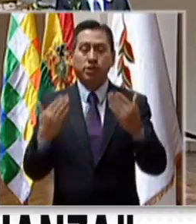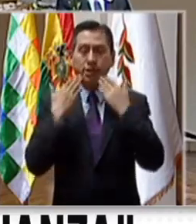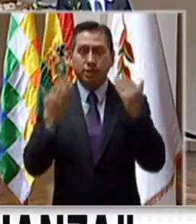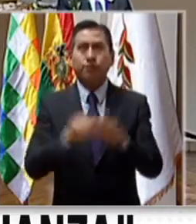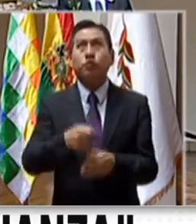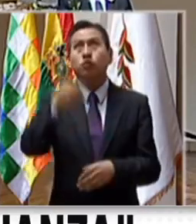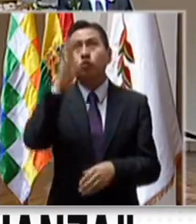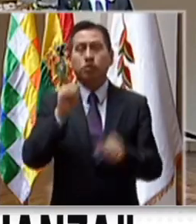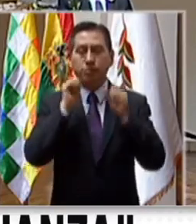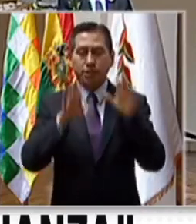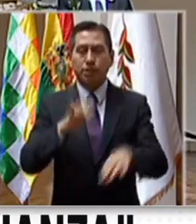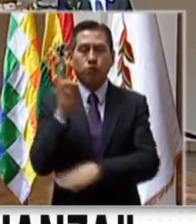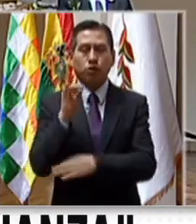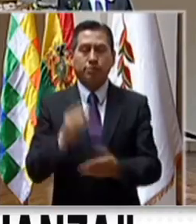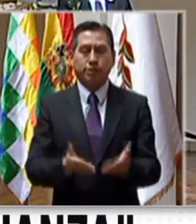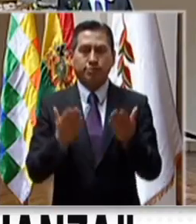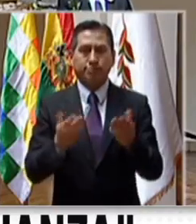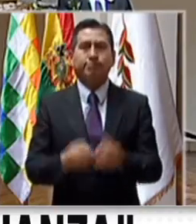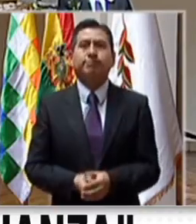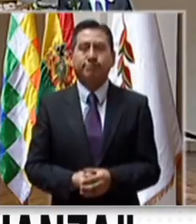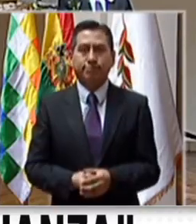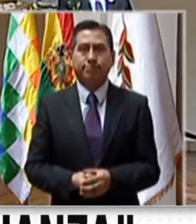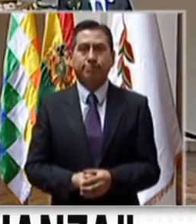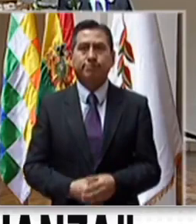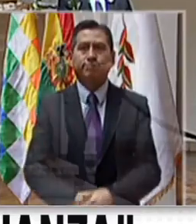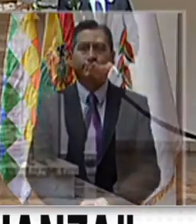y que Dios bendiga a Bolivia.